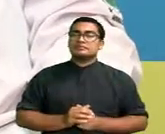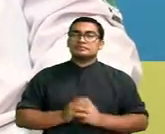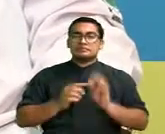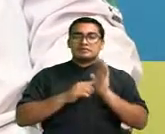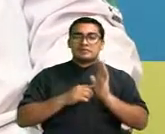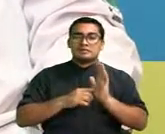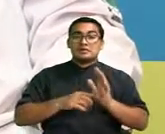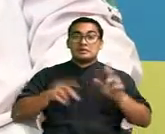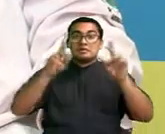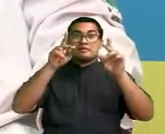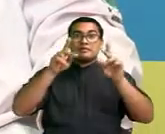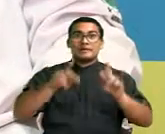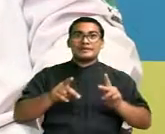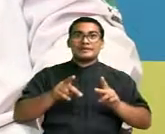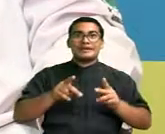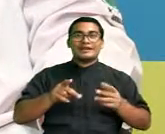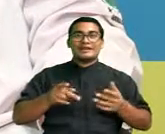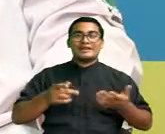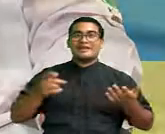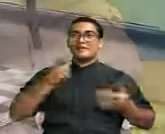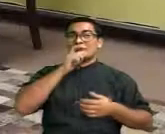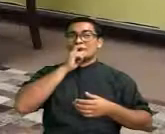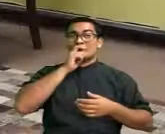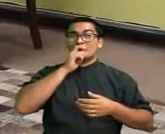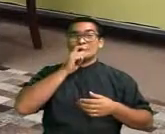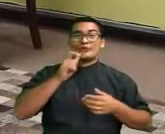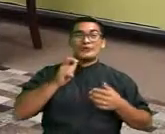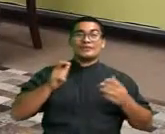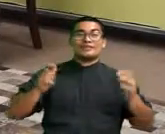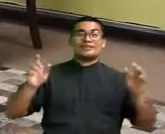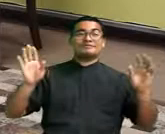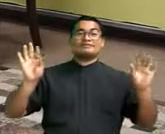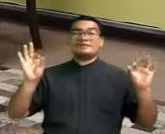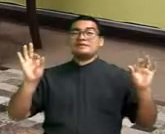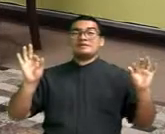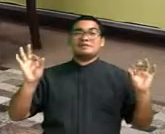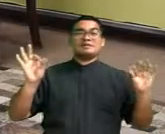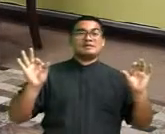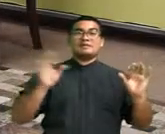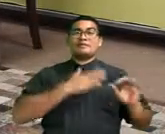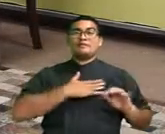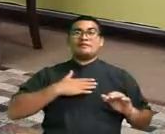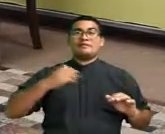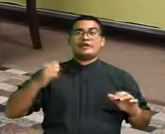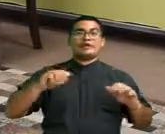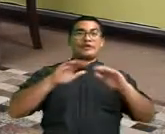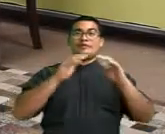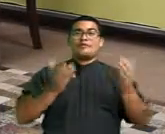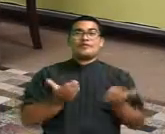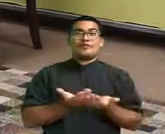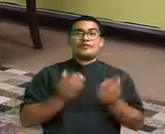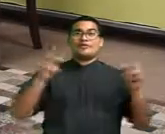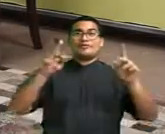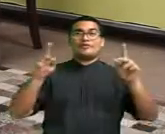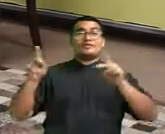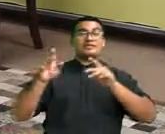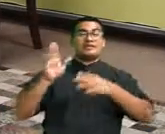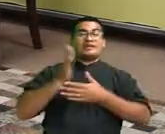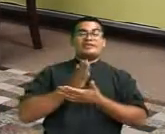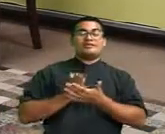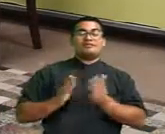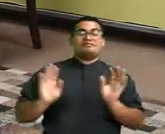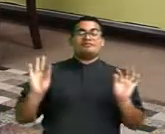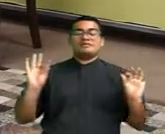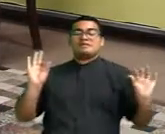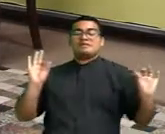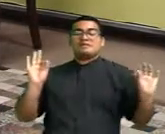con el autoestima muy exagerado, por ejemplo, las personas que se creen lo mejorcito de este mundo, y eso sucede en el entorno laboral, ¿verdad?